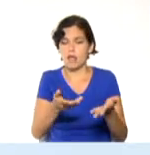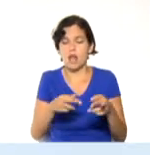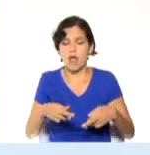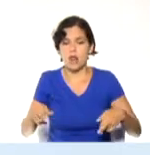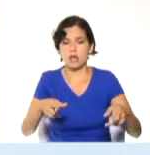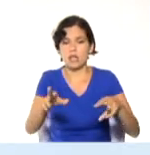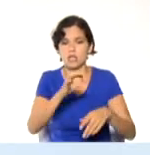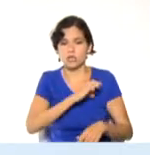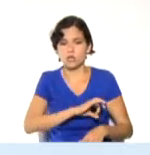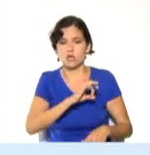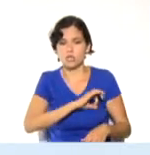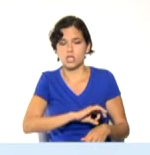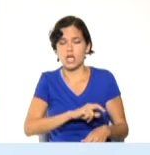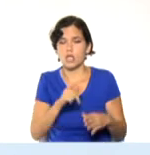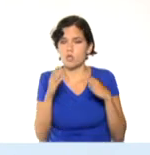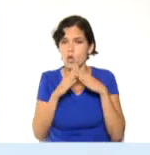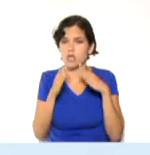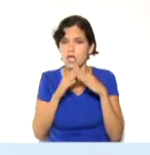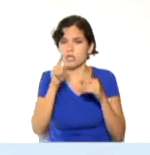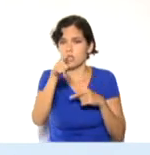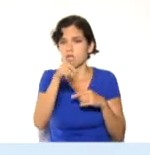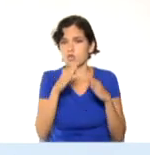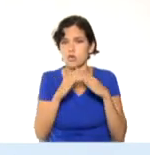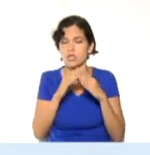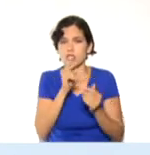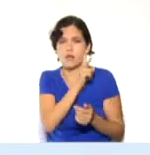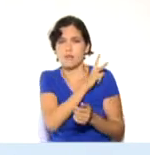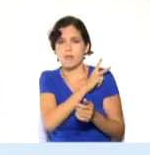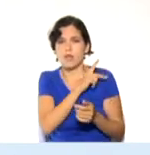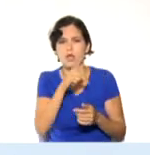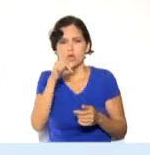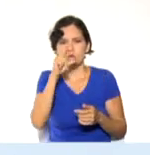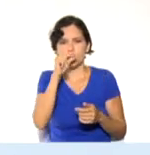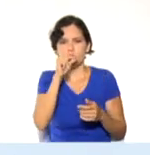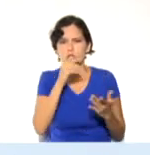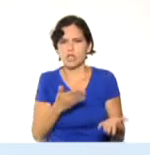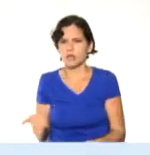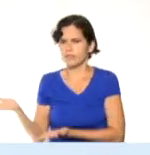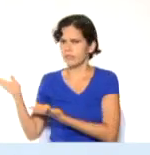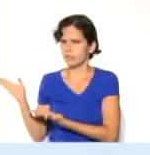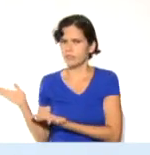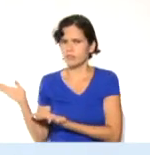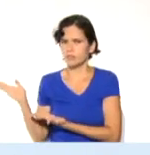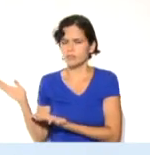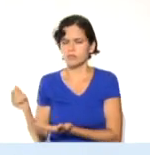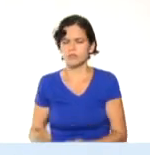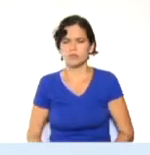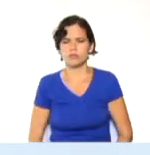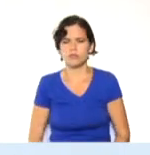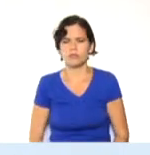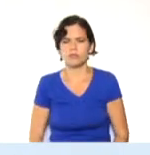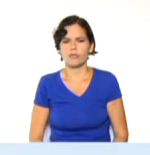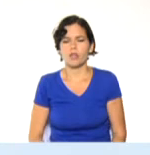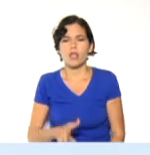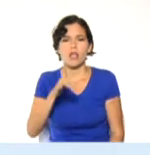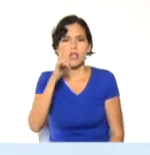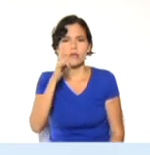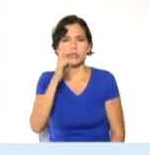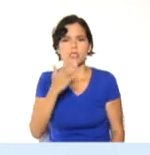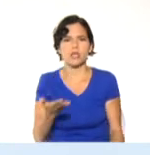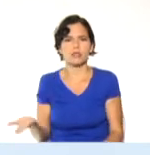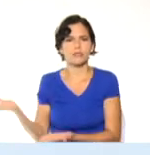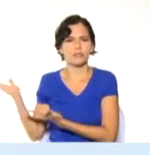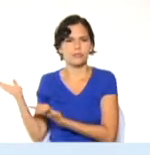redes sociales de nuestra casa, Su Casa Vive. Por Twitter pueden conseguirnos como Vive TV Oficial 1, en Instagram